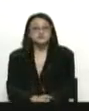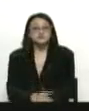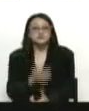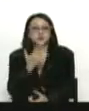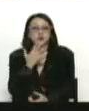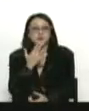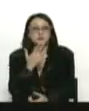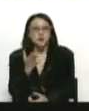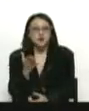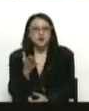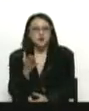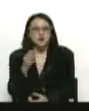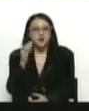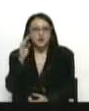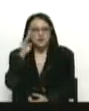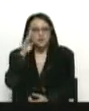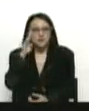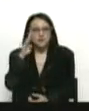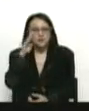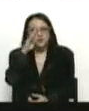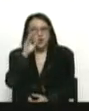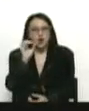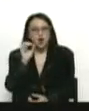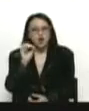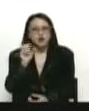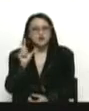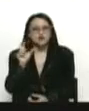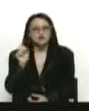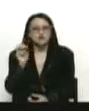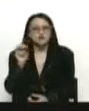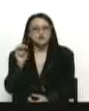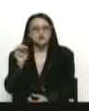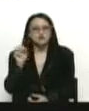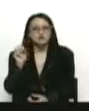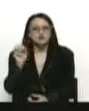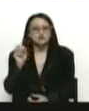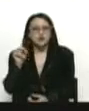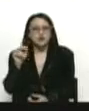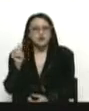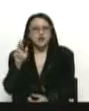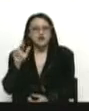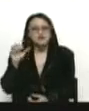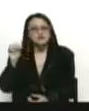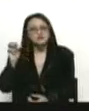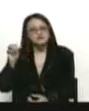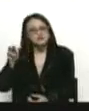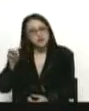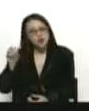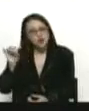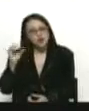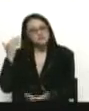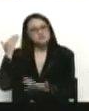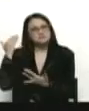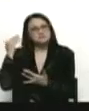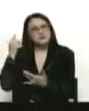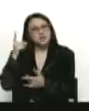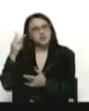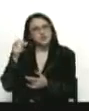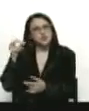el bolsonarismo, por ejemplo, para poner un solo ejemplo. Ya nosotros lo vivimos en el 2001,